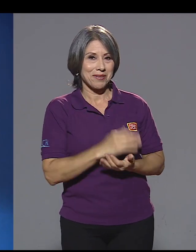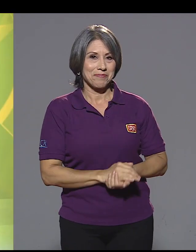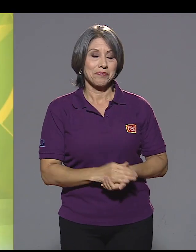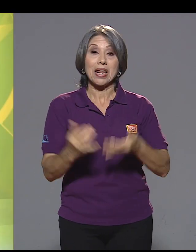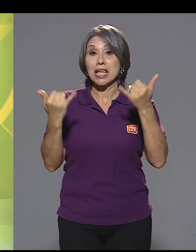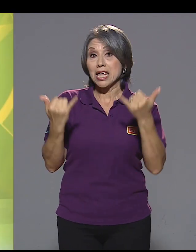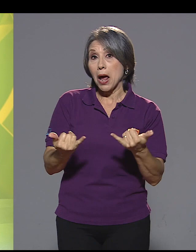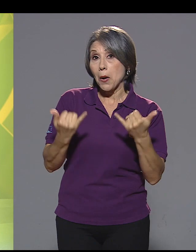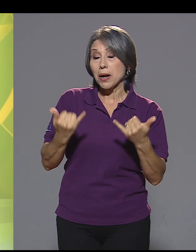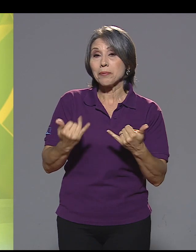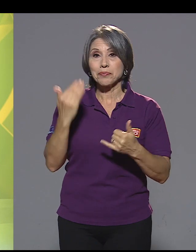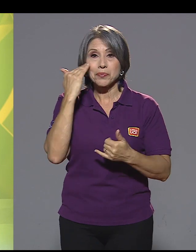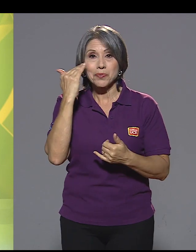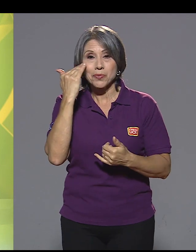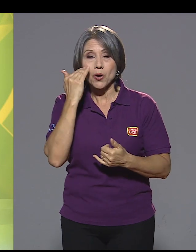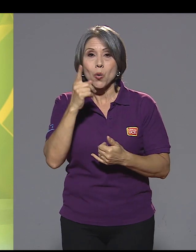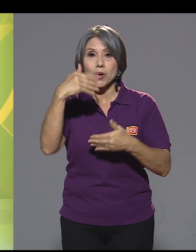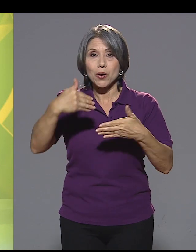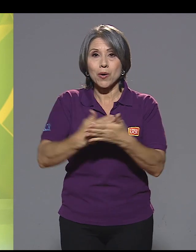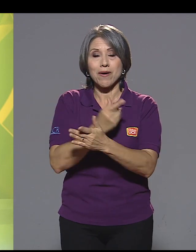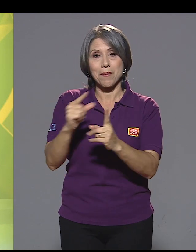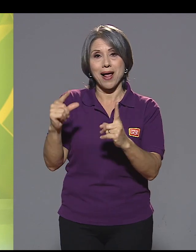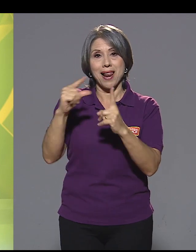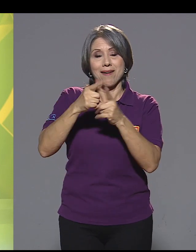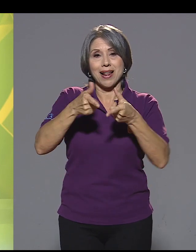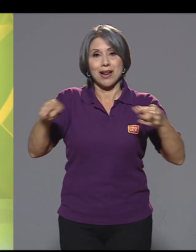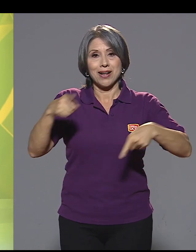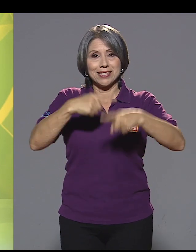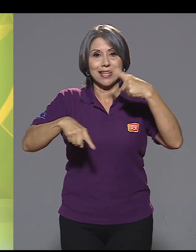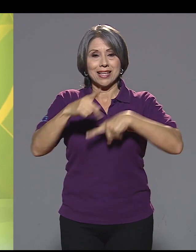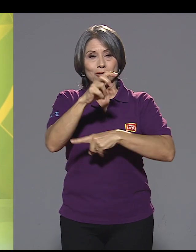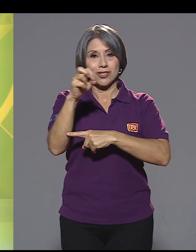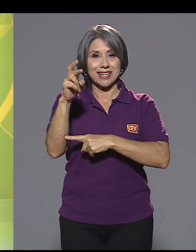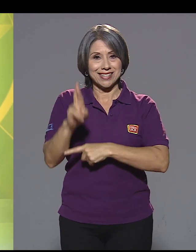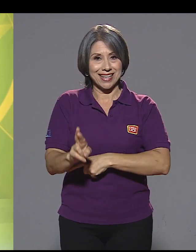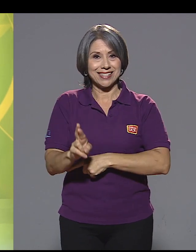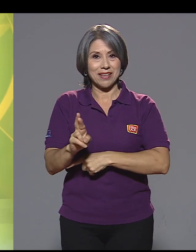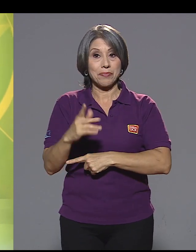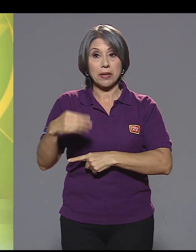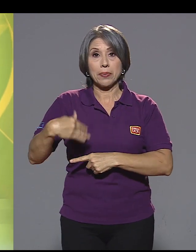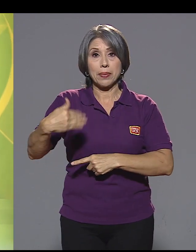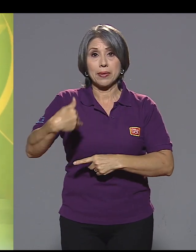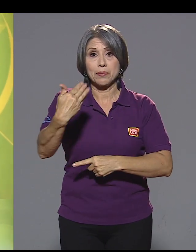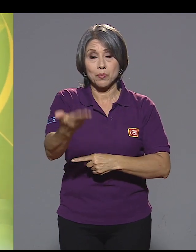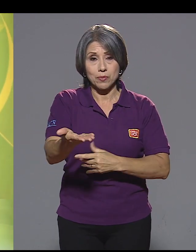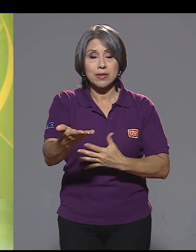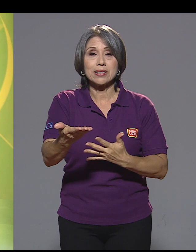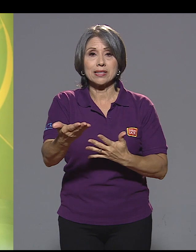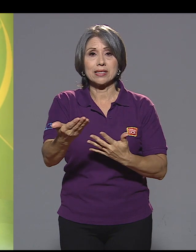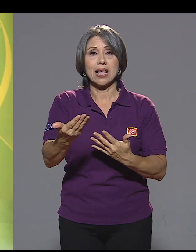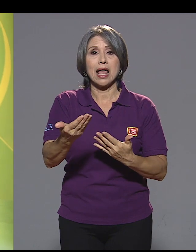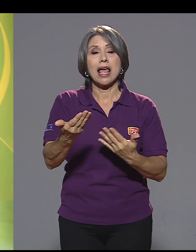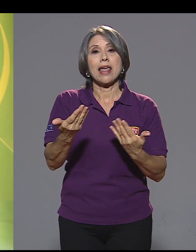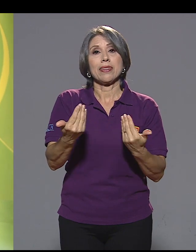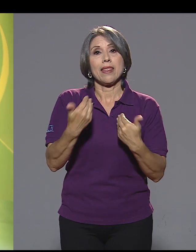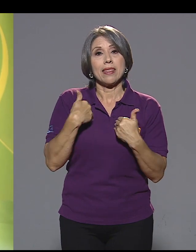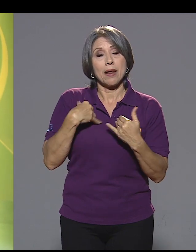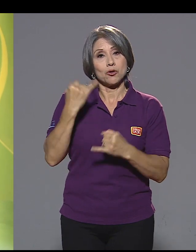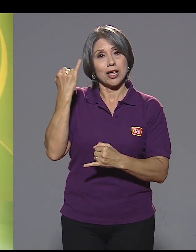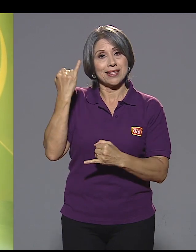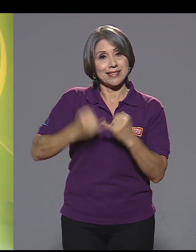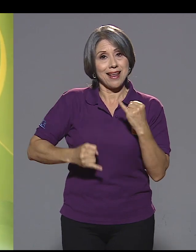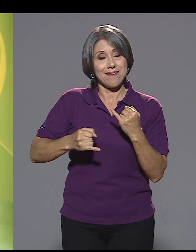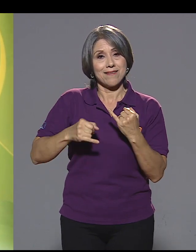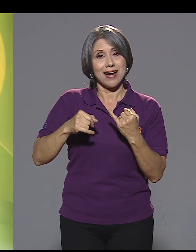invitarme. Y ahora iremos a conocer una nueva palabra de la lengua de señas costarricense, y al volver del corte tendremos